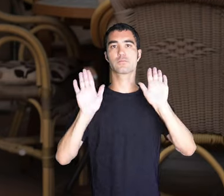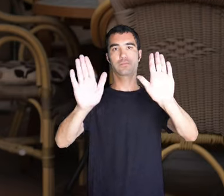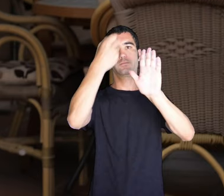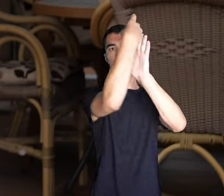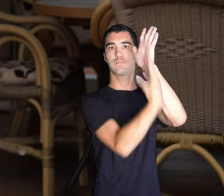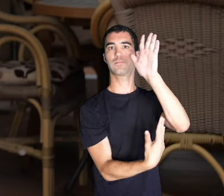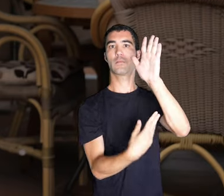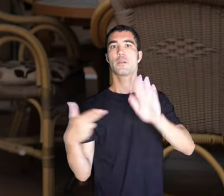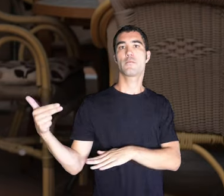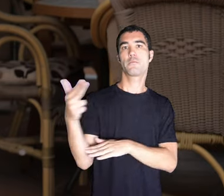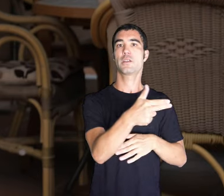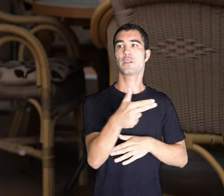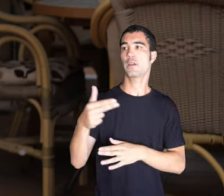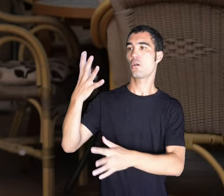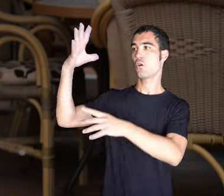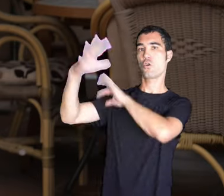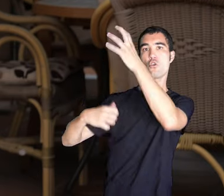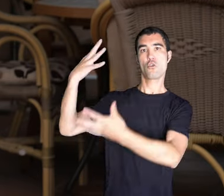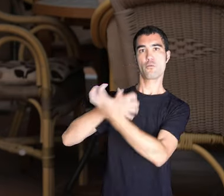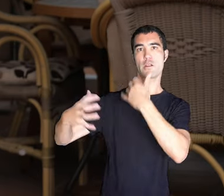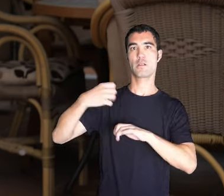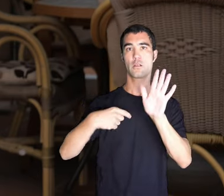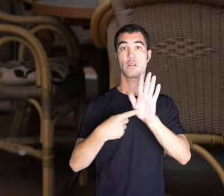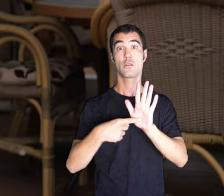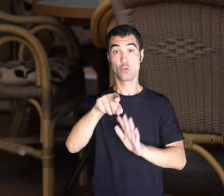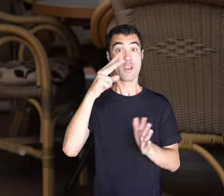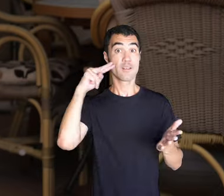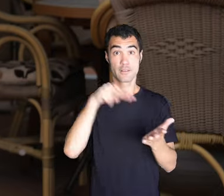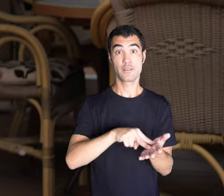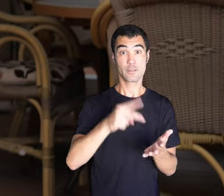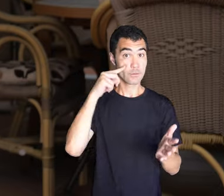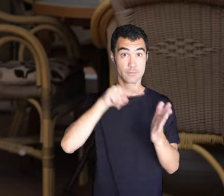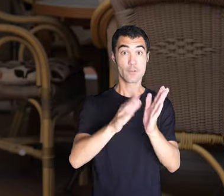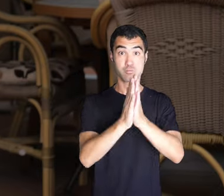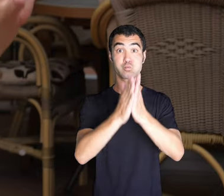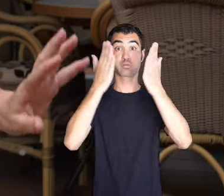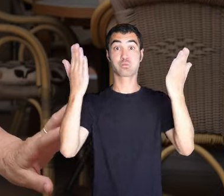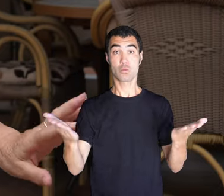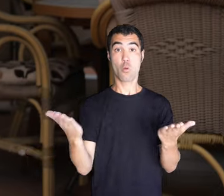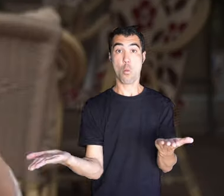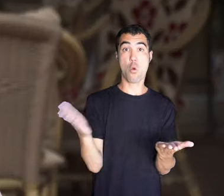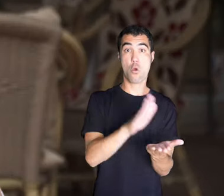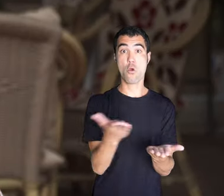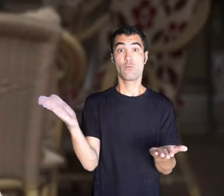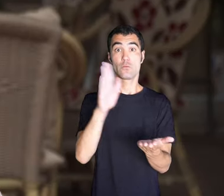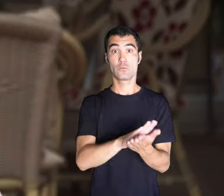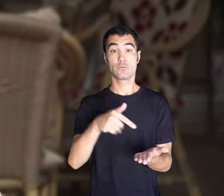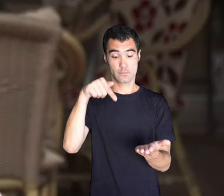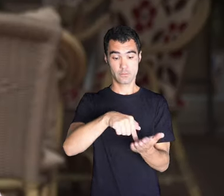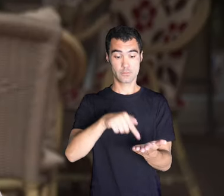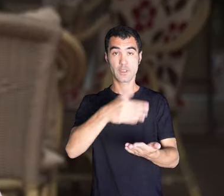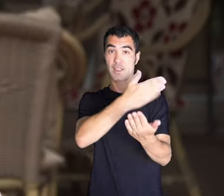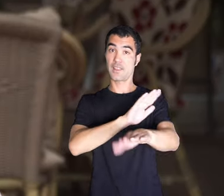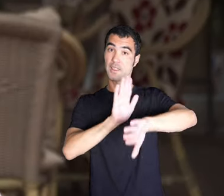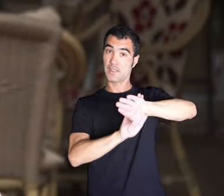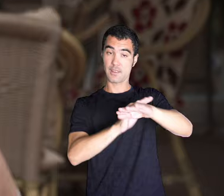pescado que habían comprado. De toda manera, tú lo has visto. Tú has visto el libro, tú has visto la página de la